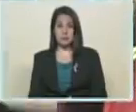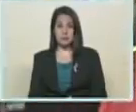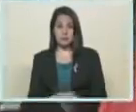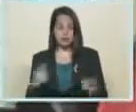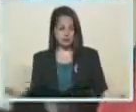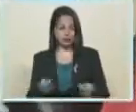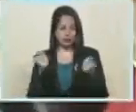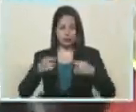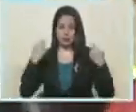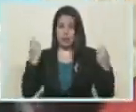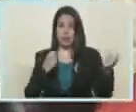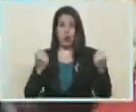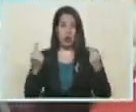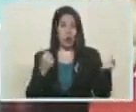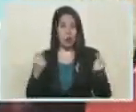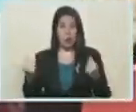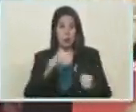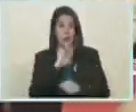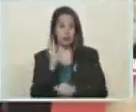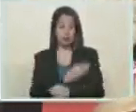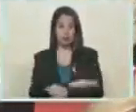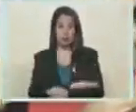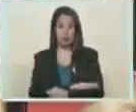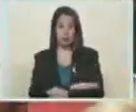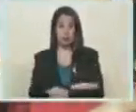Impulsar la economía potencia.